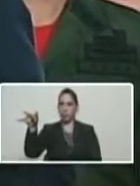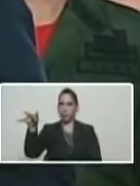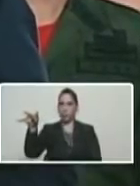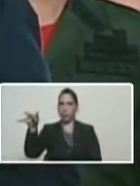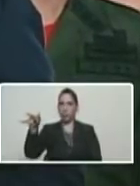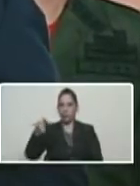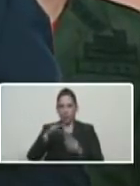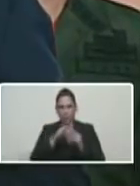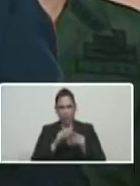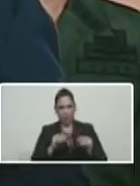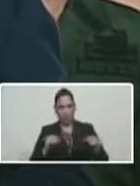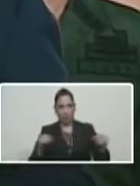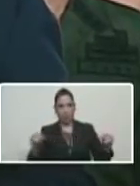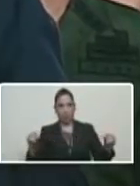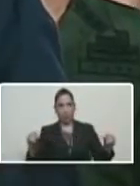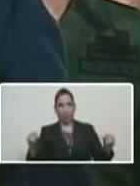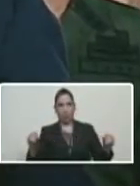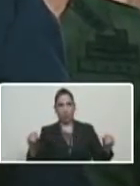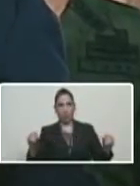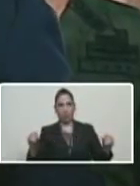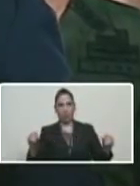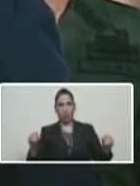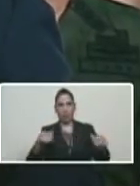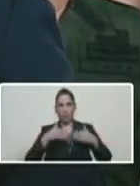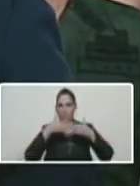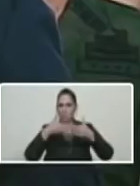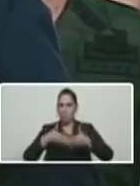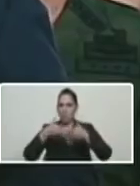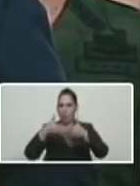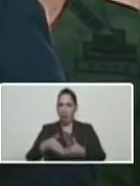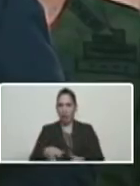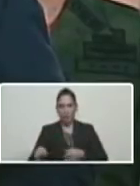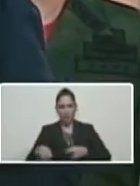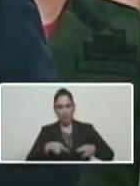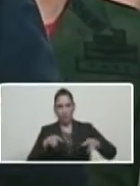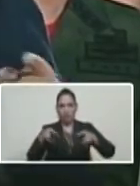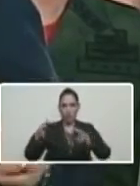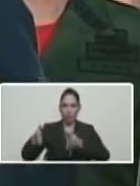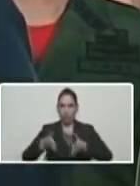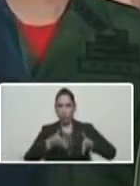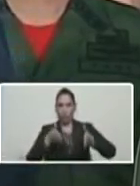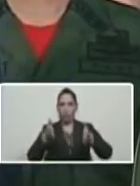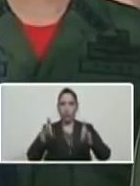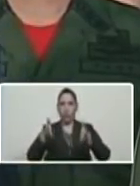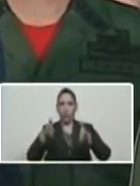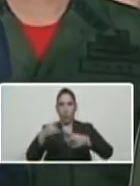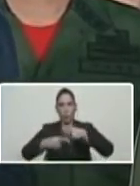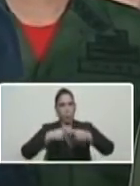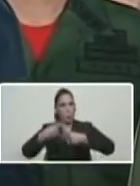tierra, ríos, mares, caminos, todos los días,